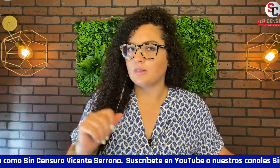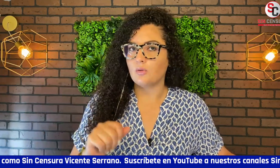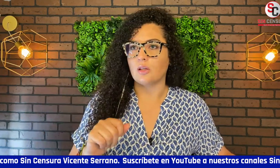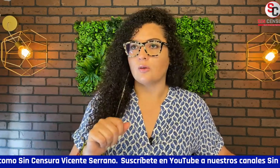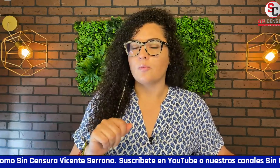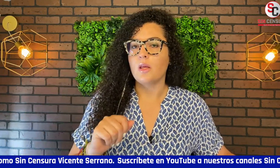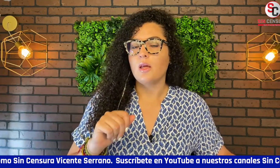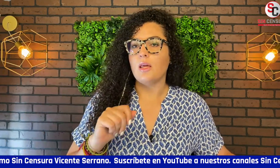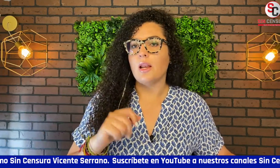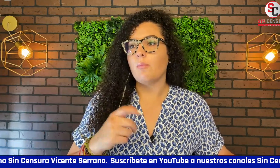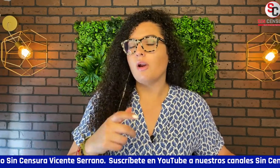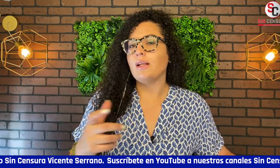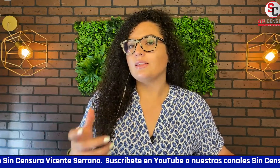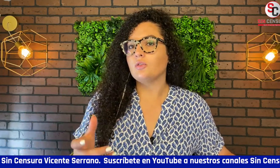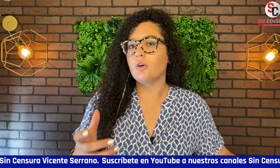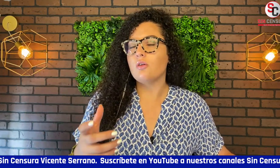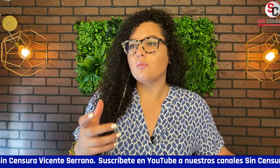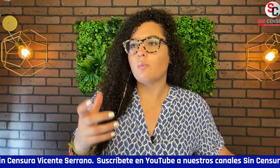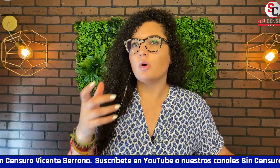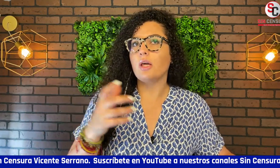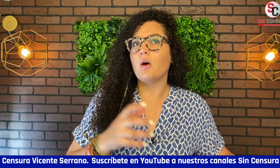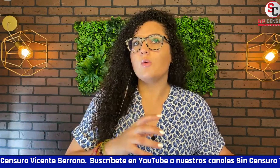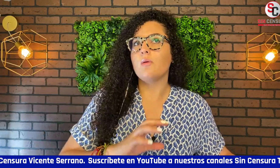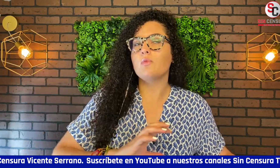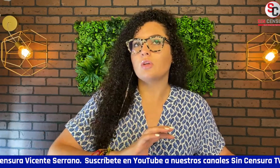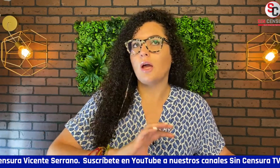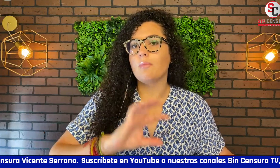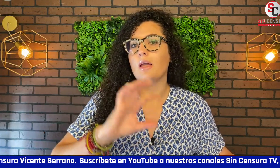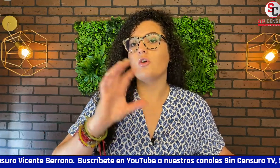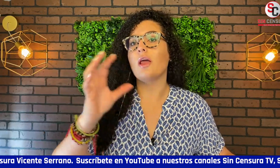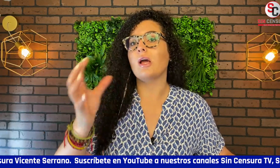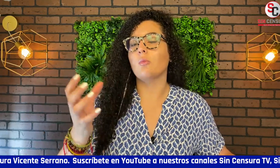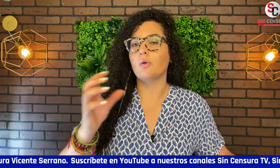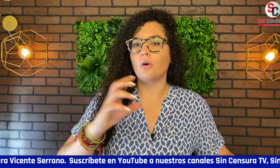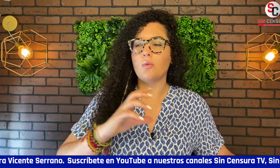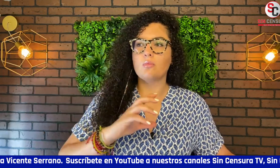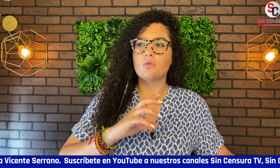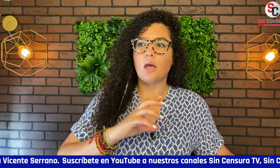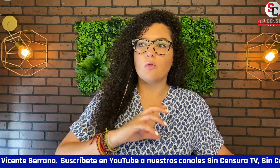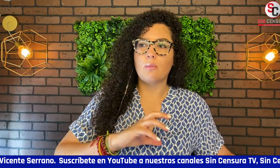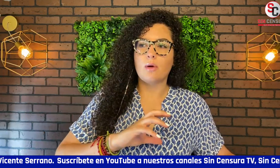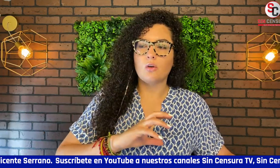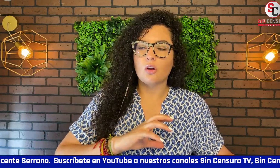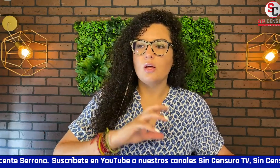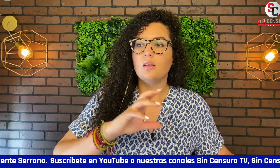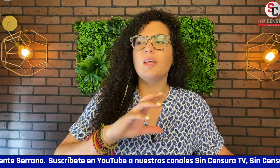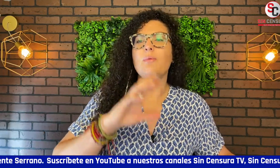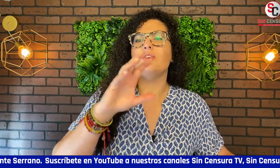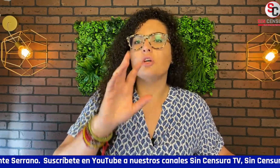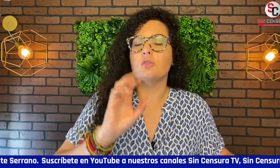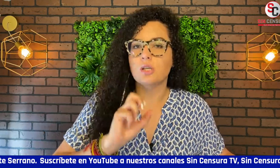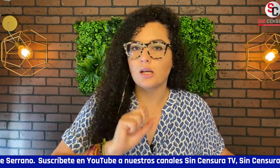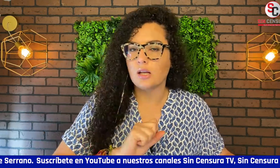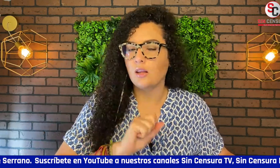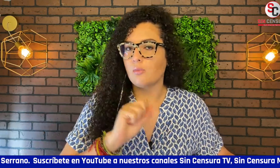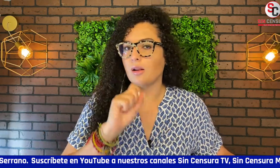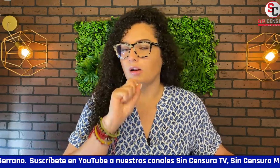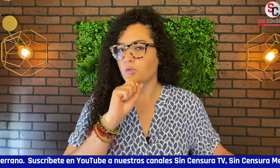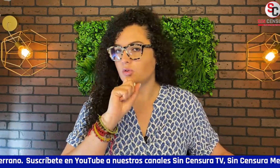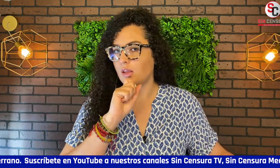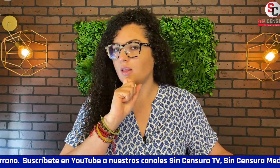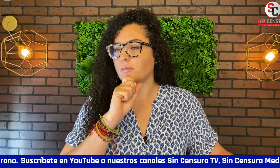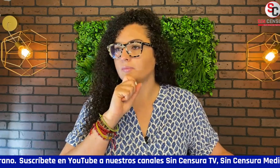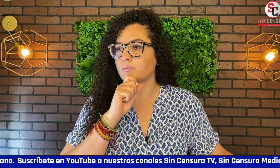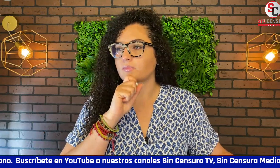apenas se está usando. Y la polarización, ¿por qué hoy vemos que hay mayor eco? ¿Por qué hoy vemos que hay una mayor división, si le quieren llamar,